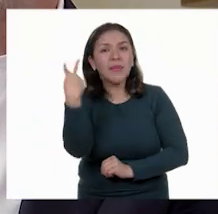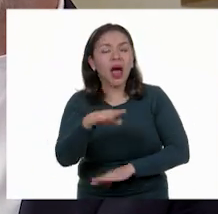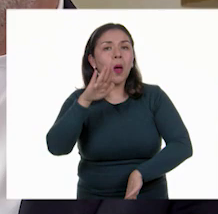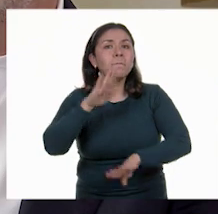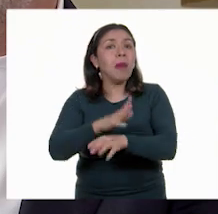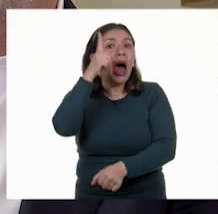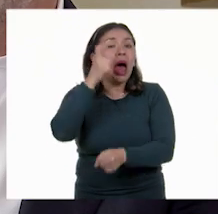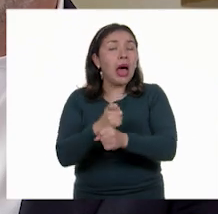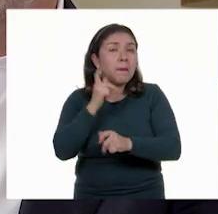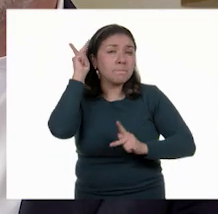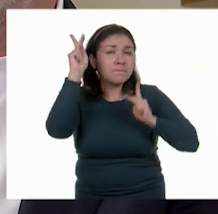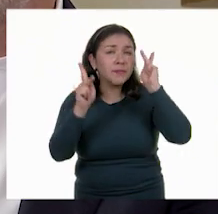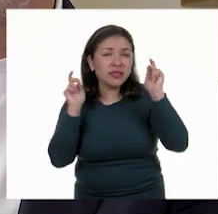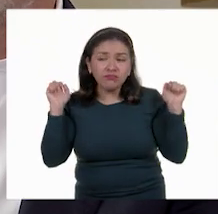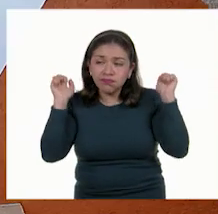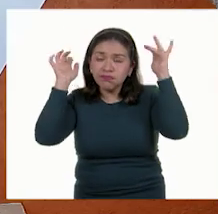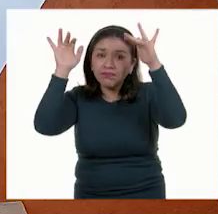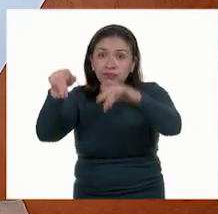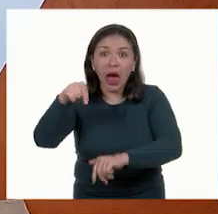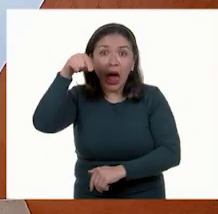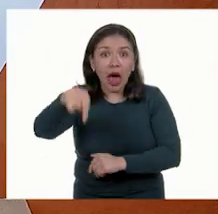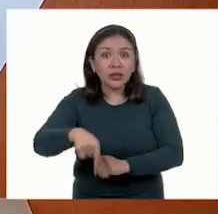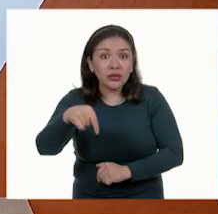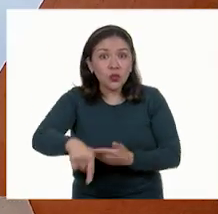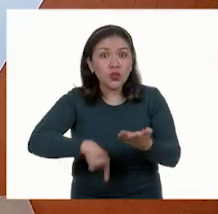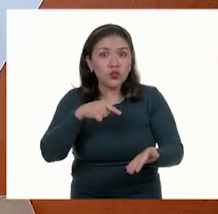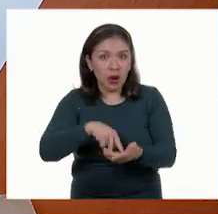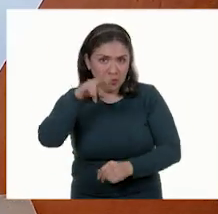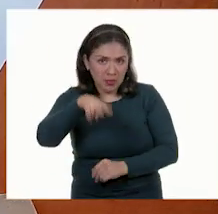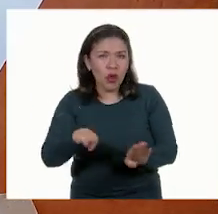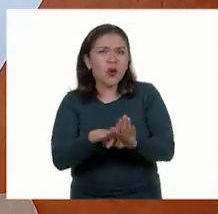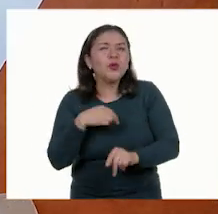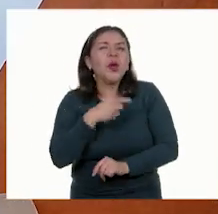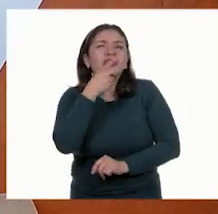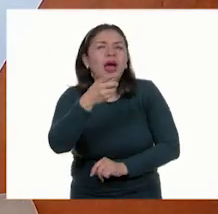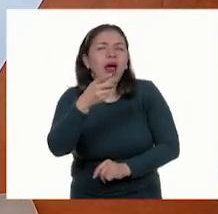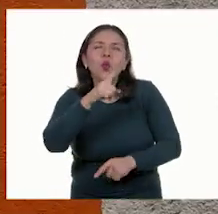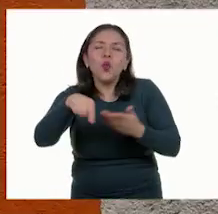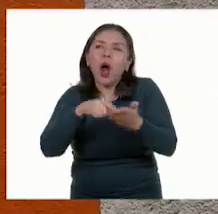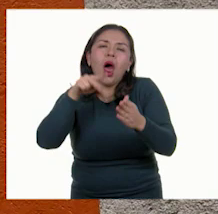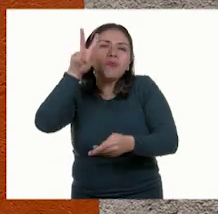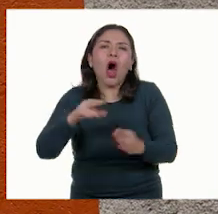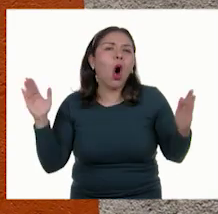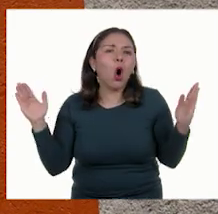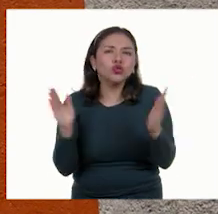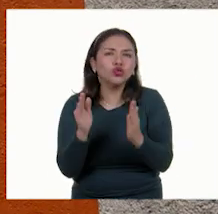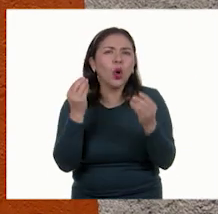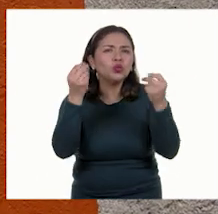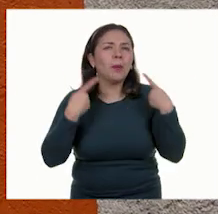más visitado por metro cuadrado, lo cual no es difícil de explicar porque es muy pequeña.